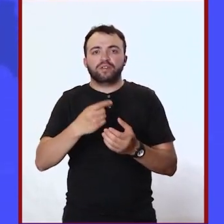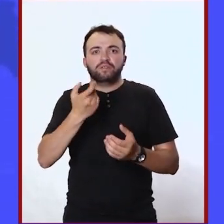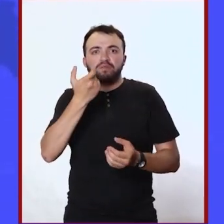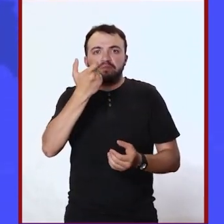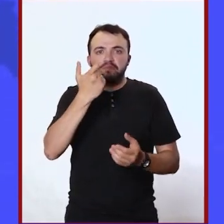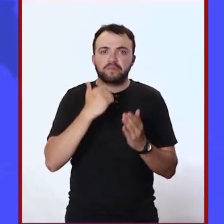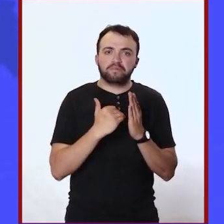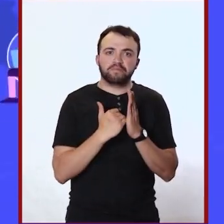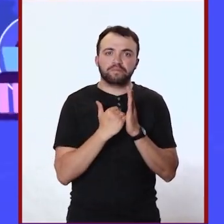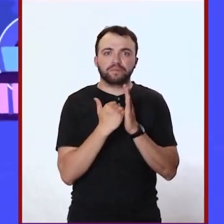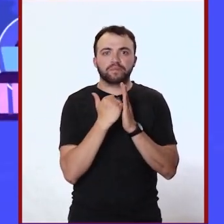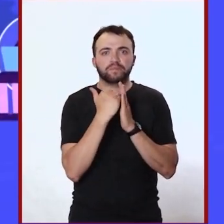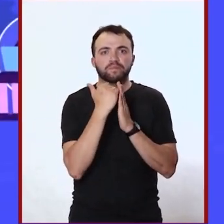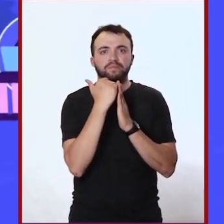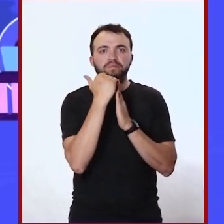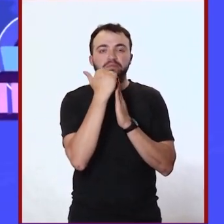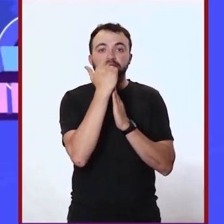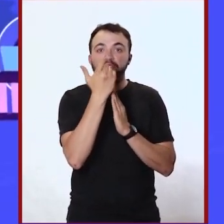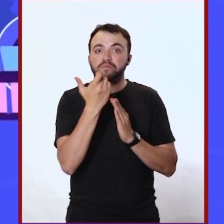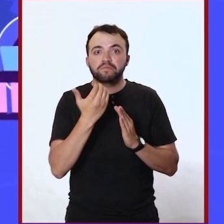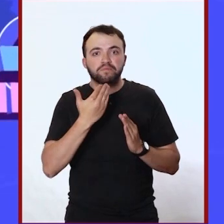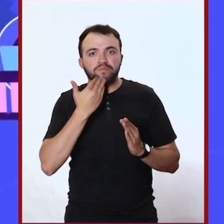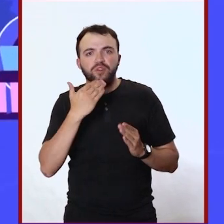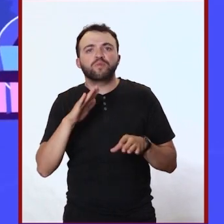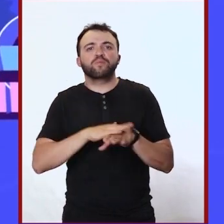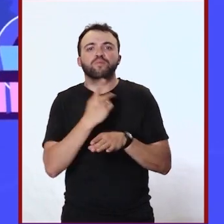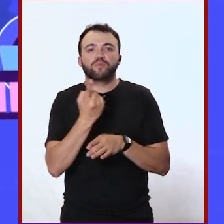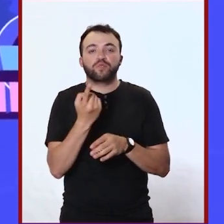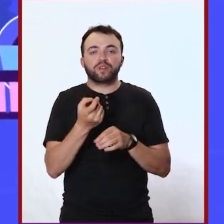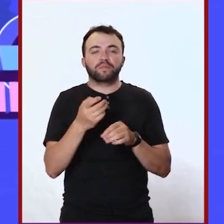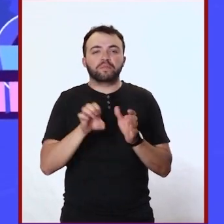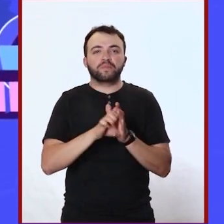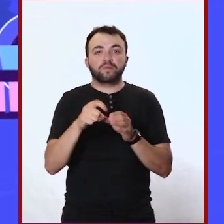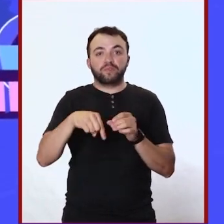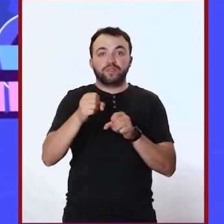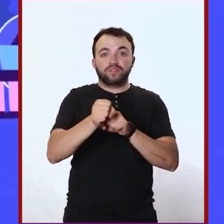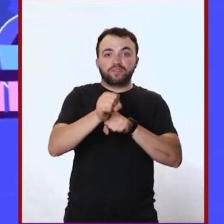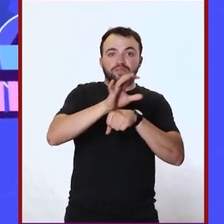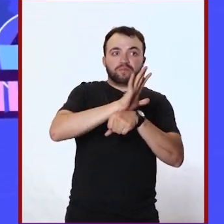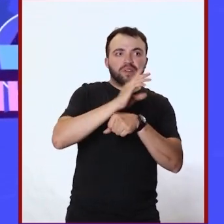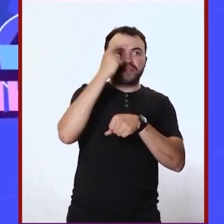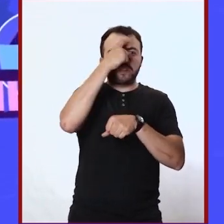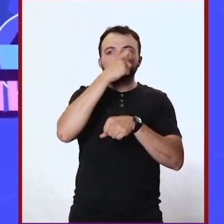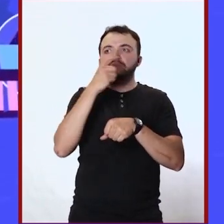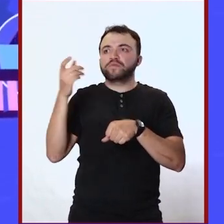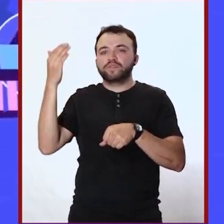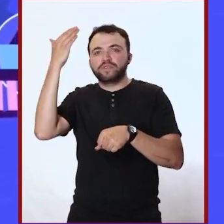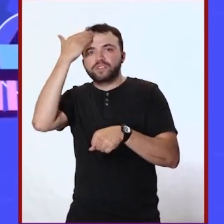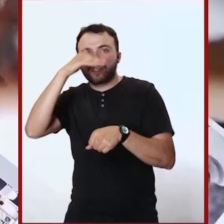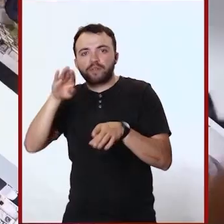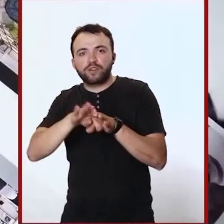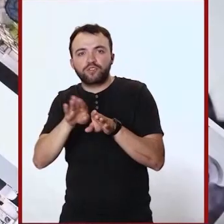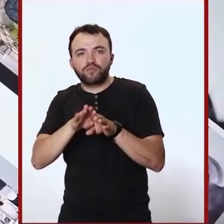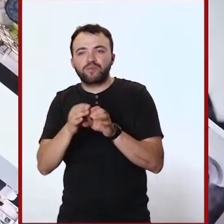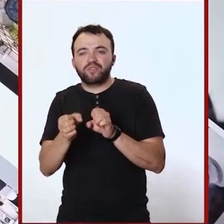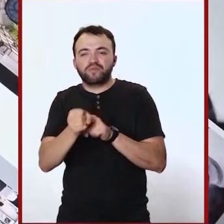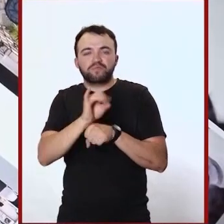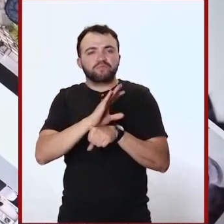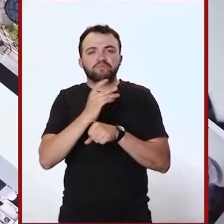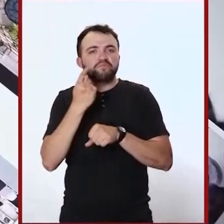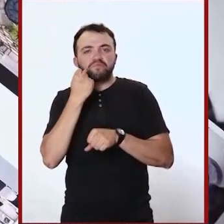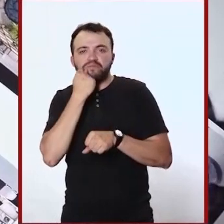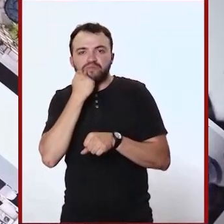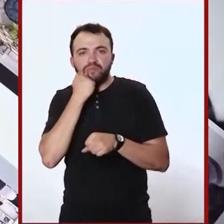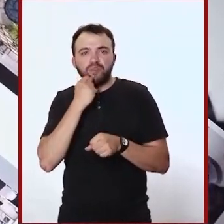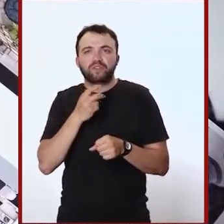muy exitosas porque han sabido adaptarse a las nuevas condiciones laborales, a las nuevas condiciones de productividad. Y